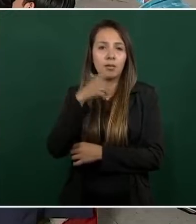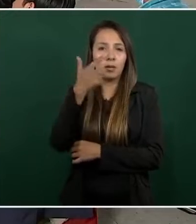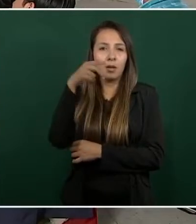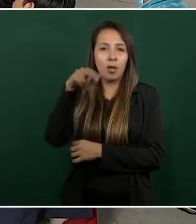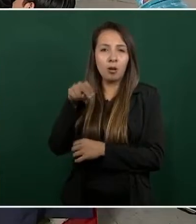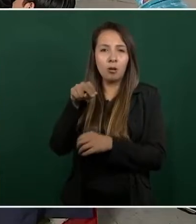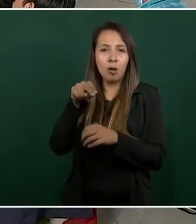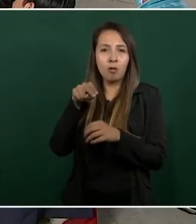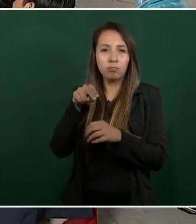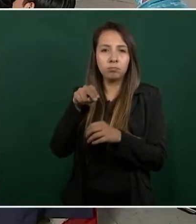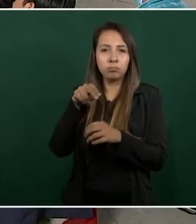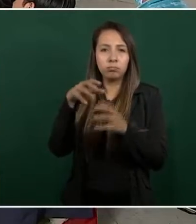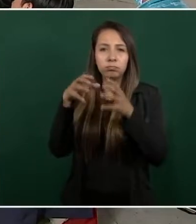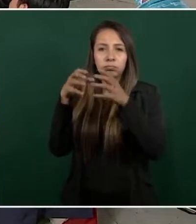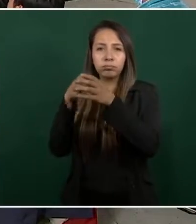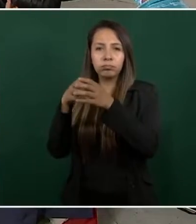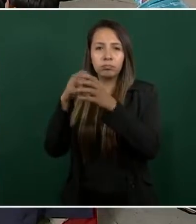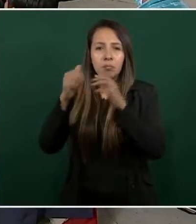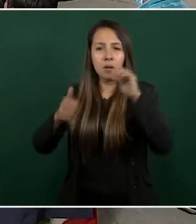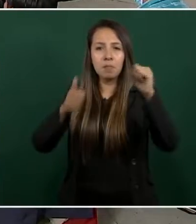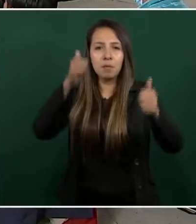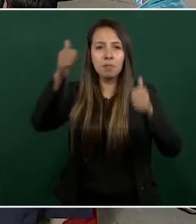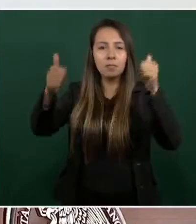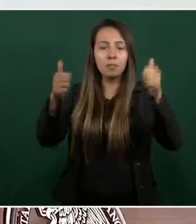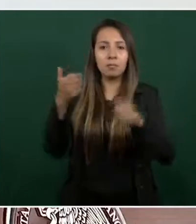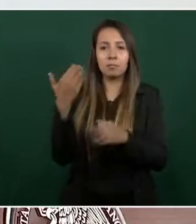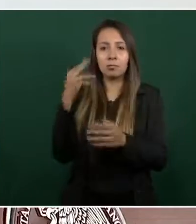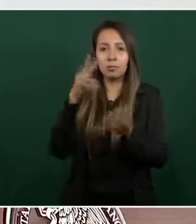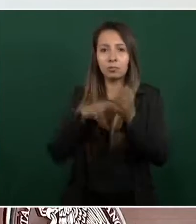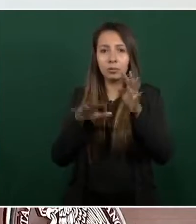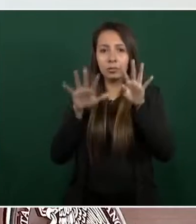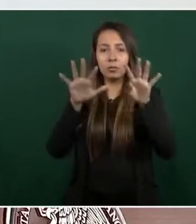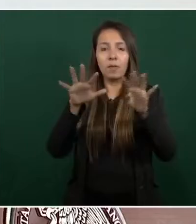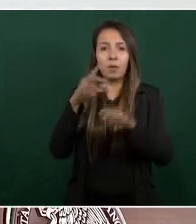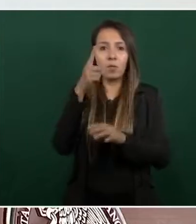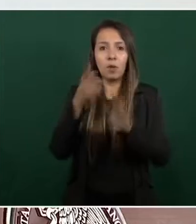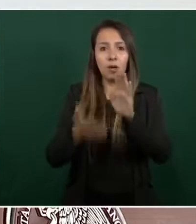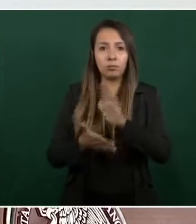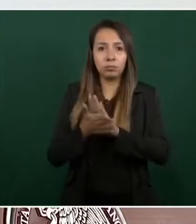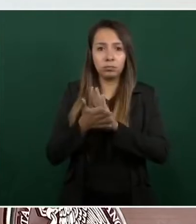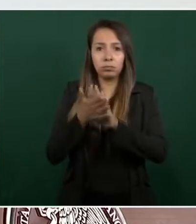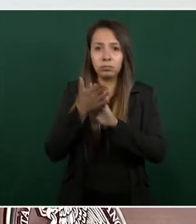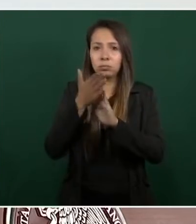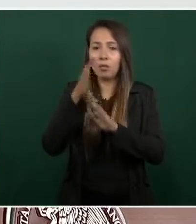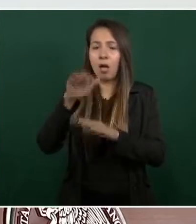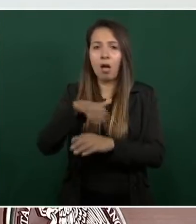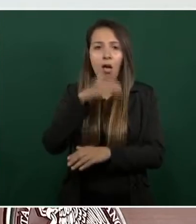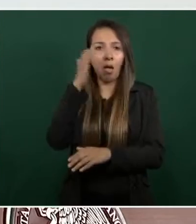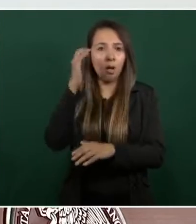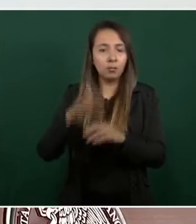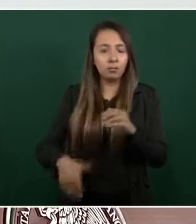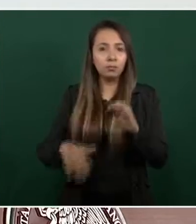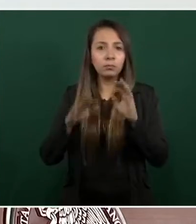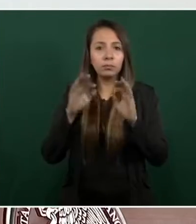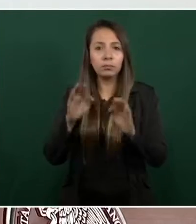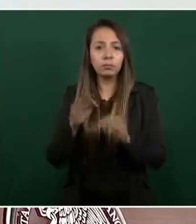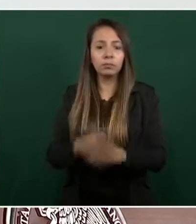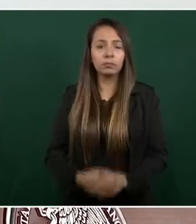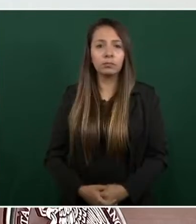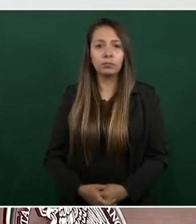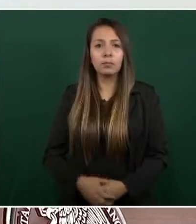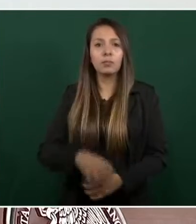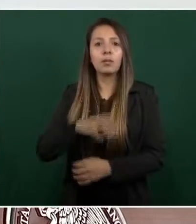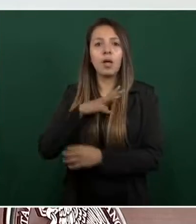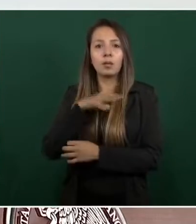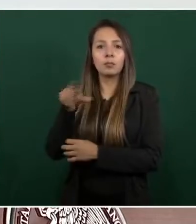se tienen en el 19 se construyó una, que está totalmente terminada, en el 20, cinco, que son en